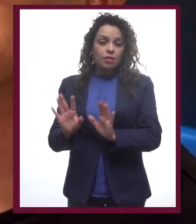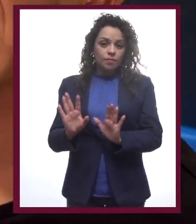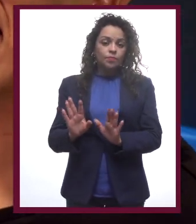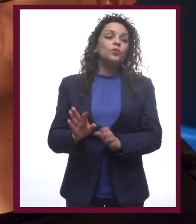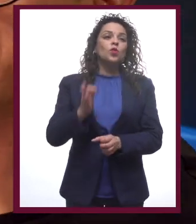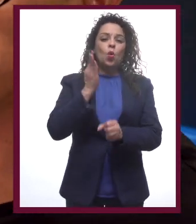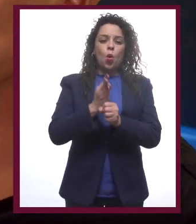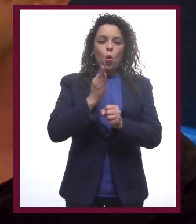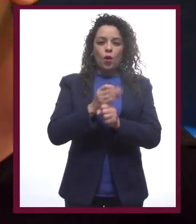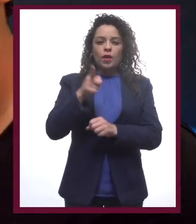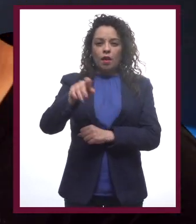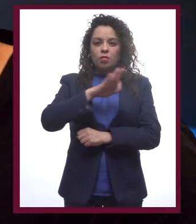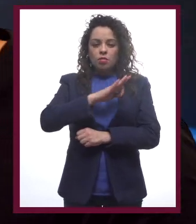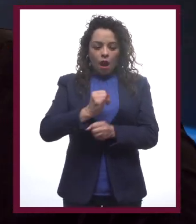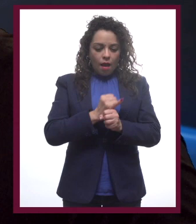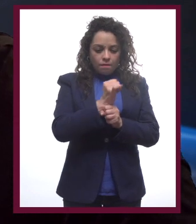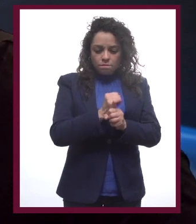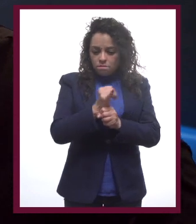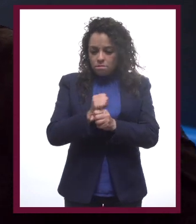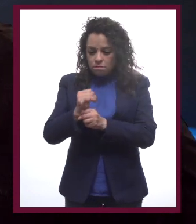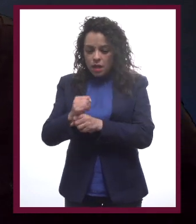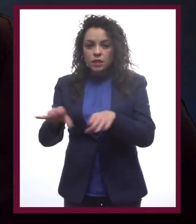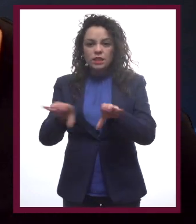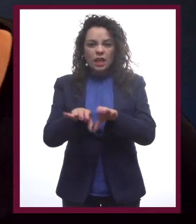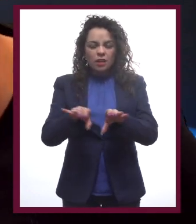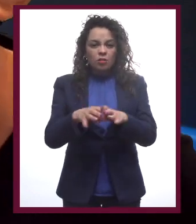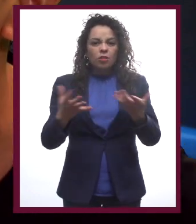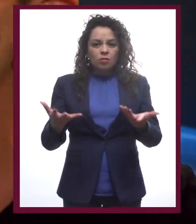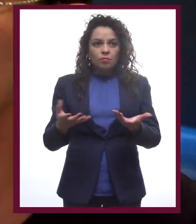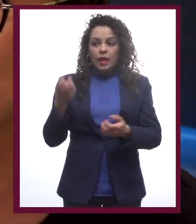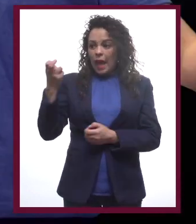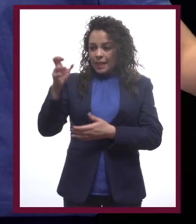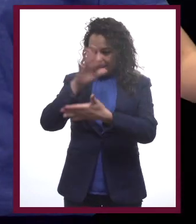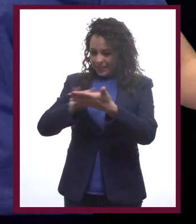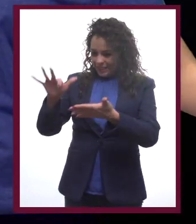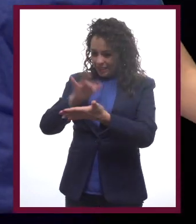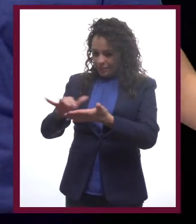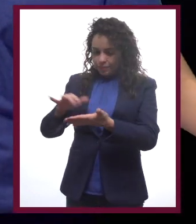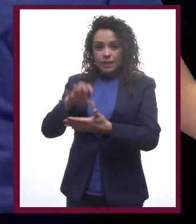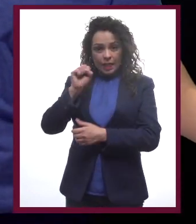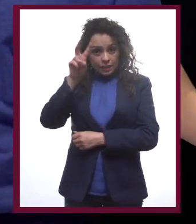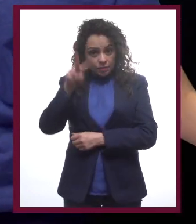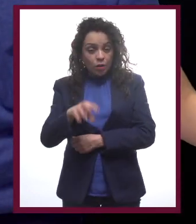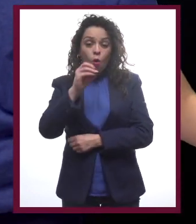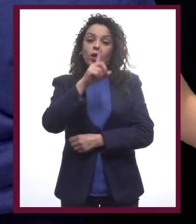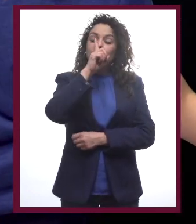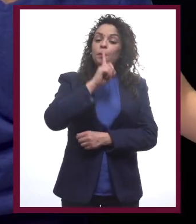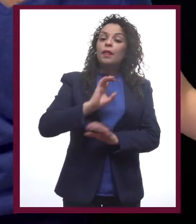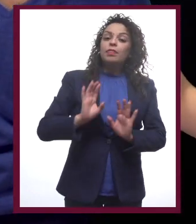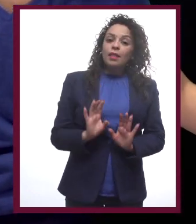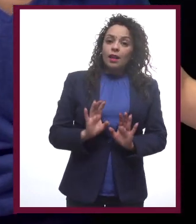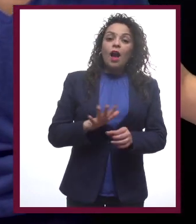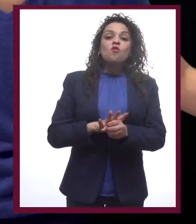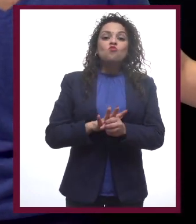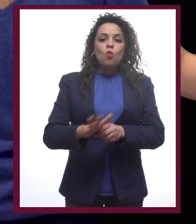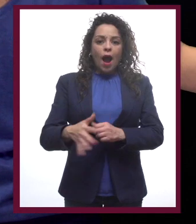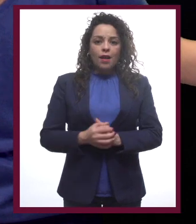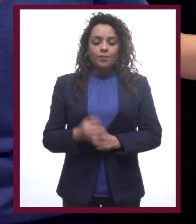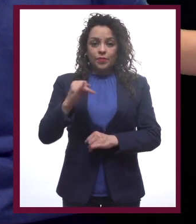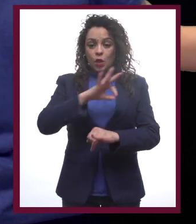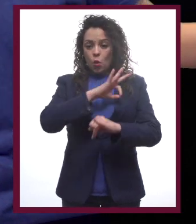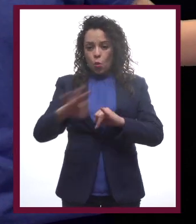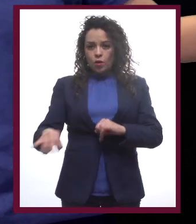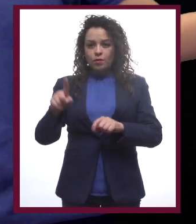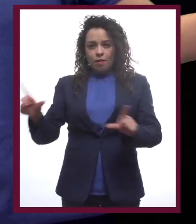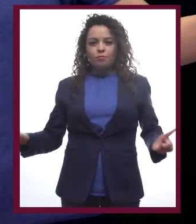Durante los siguientes minutos puedes explorar con los medios que tengas a tu disposición qué tanto del texto que leímos es verdad o es mentira,